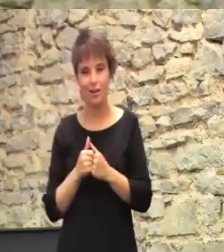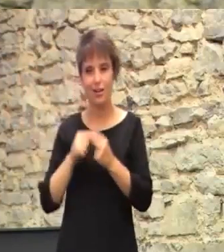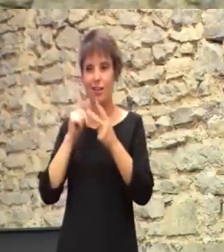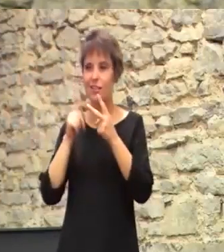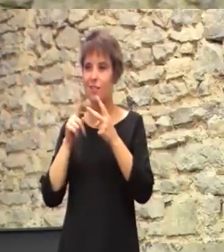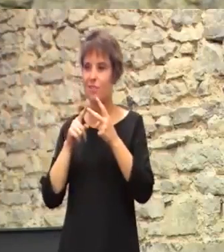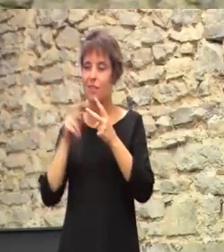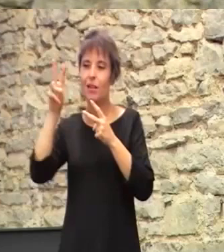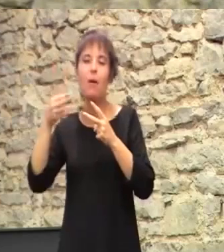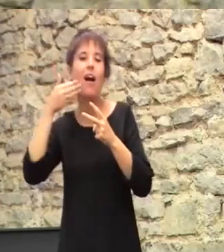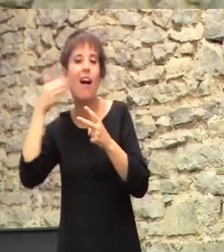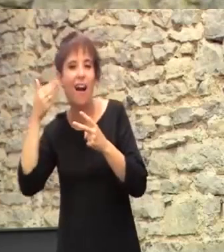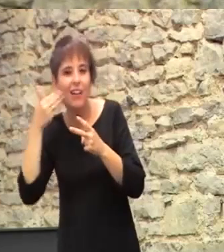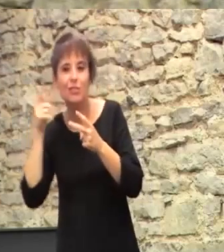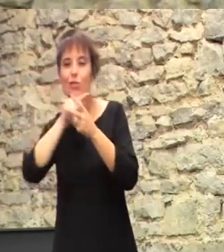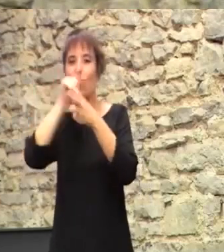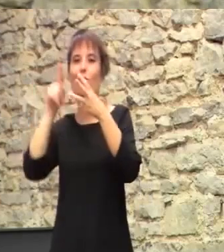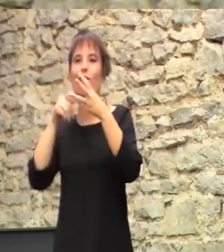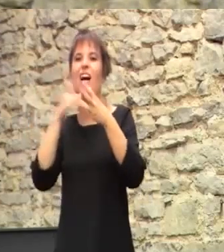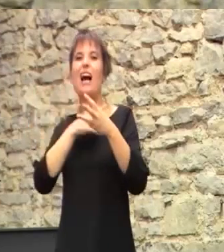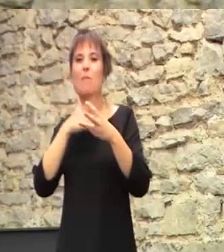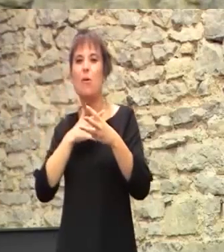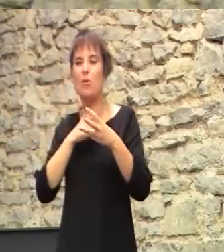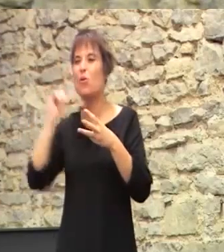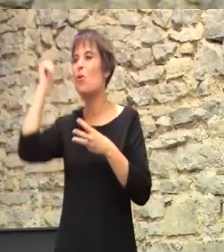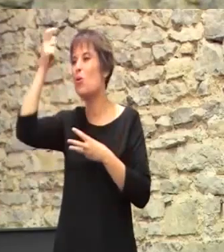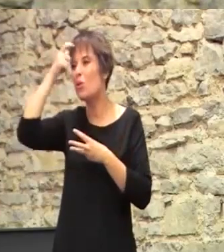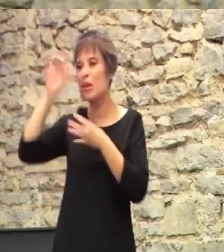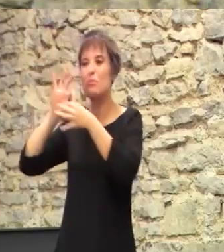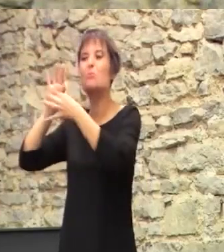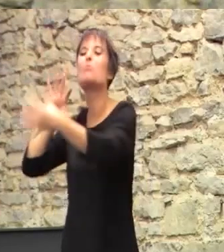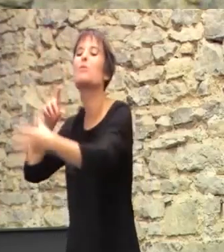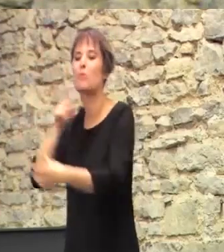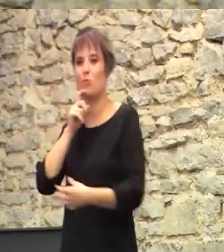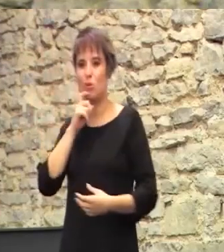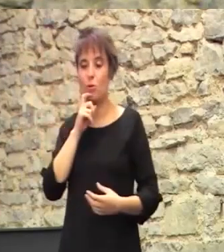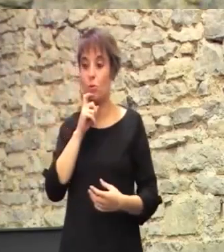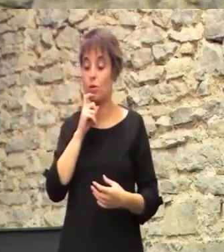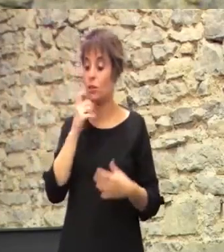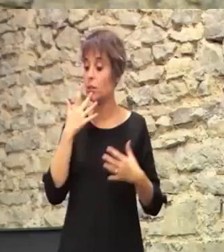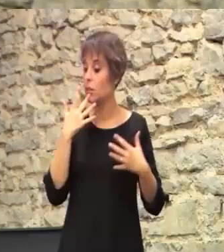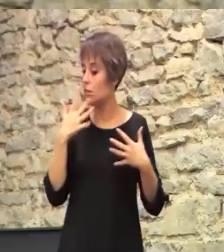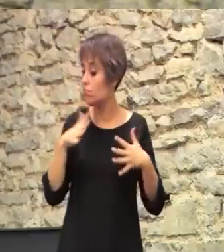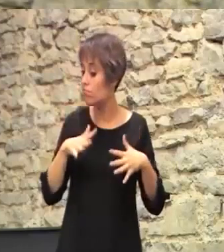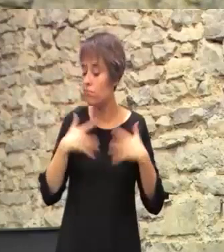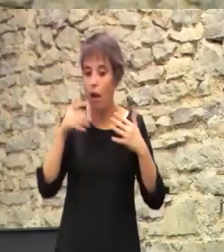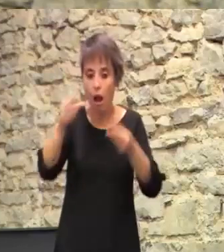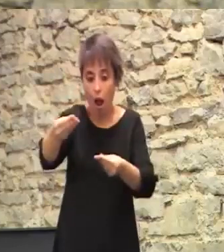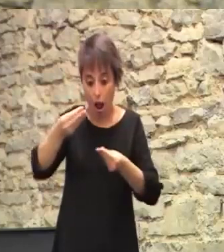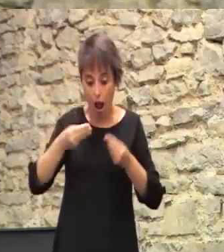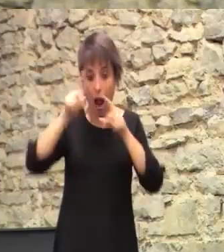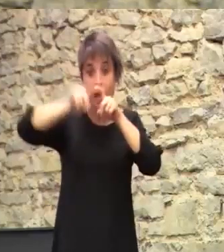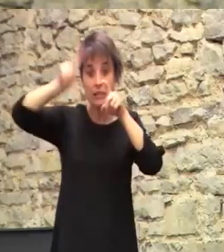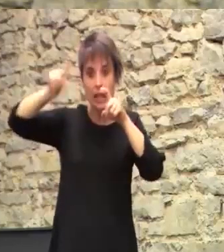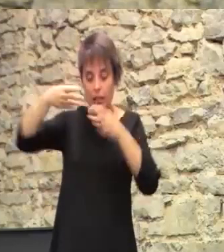del cariño o del amor que no pedimos en los vínculos cuando de pronto las estadísticas dan